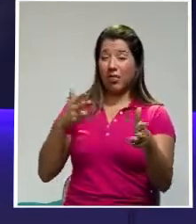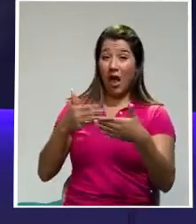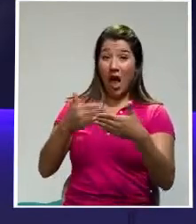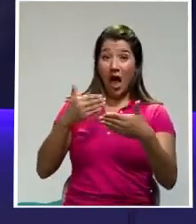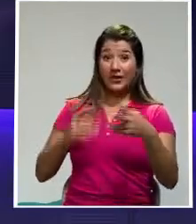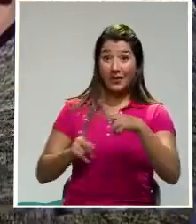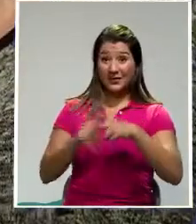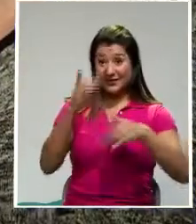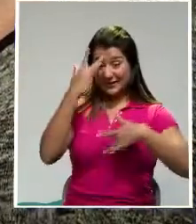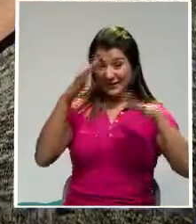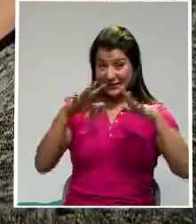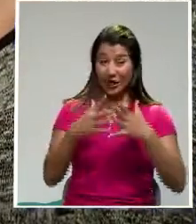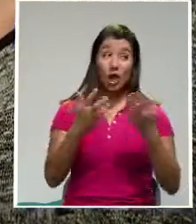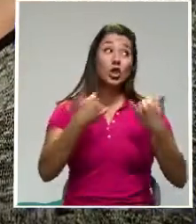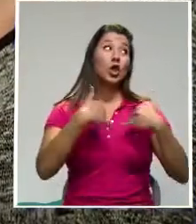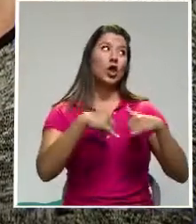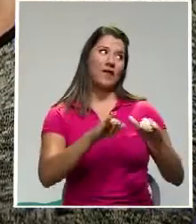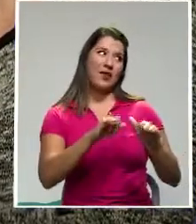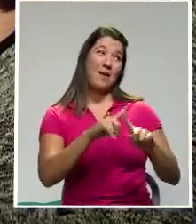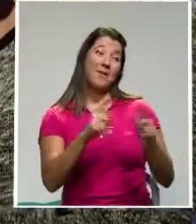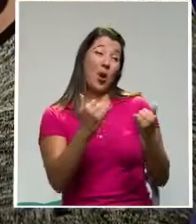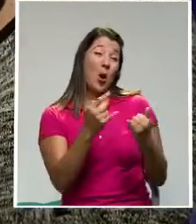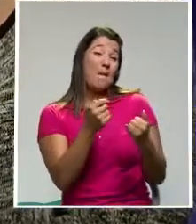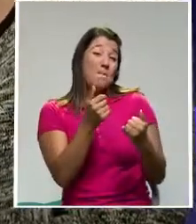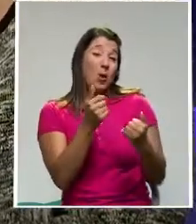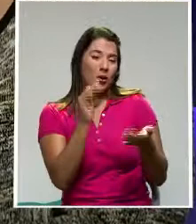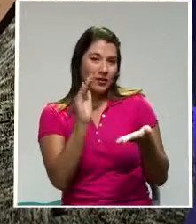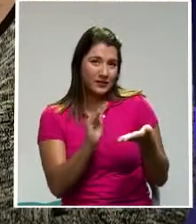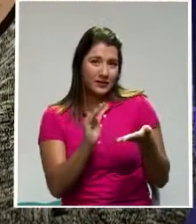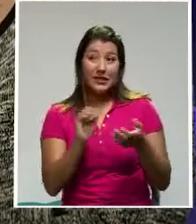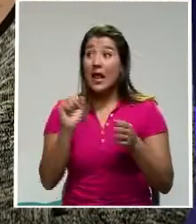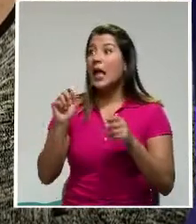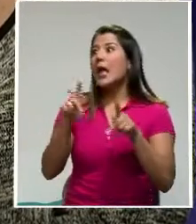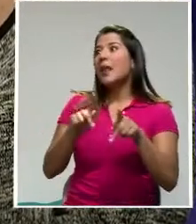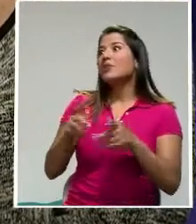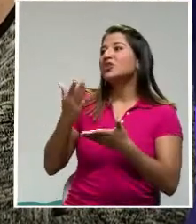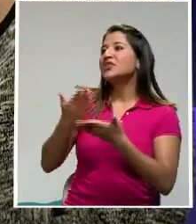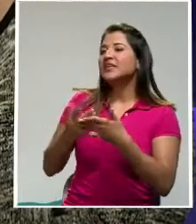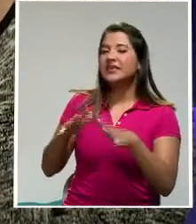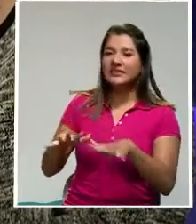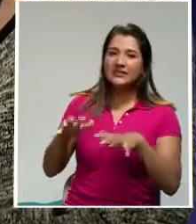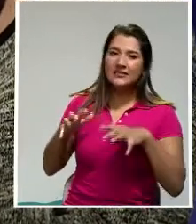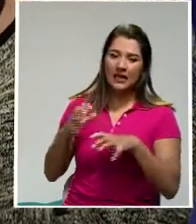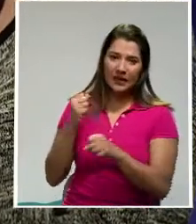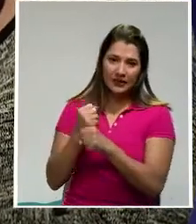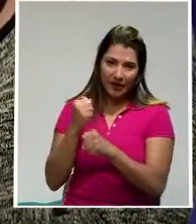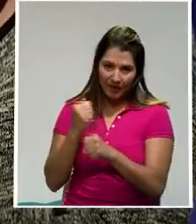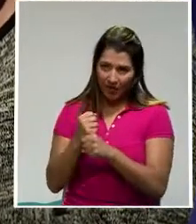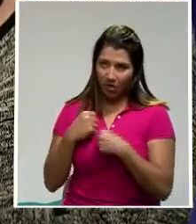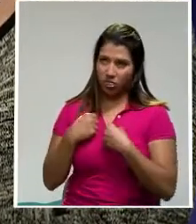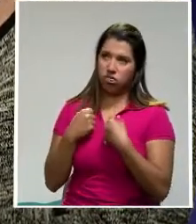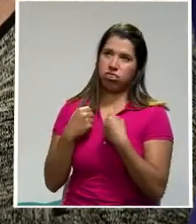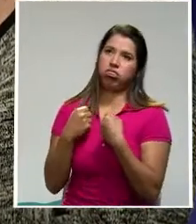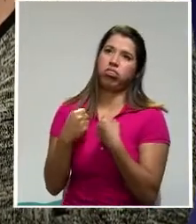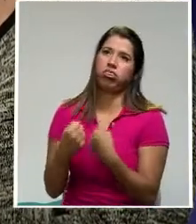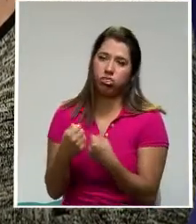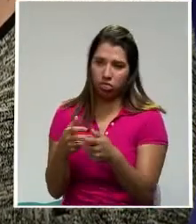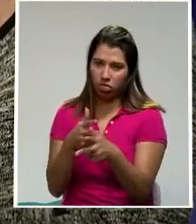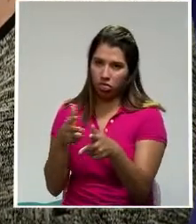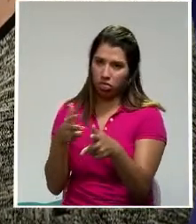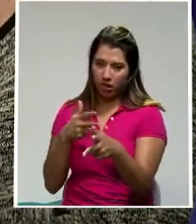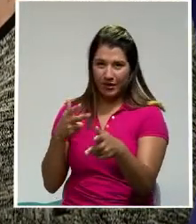pero aflojó. La gente llegaba estresada. Claro. Llegaba estresada al trabajo y